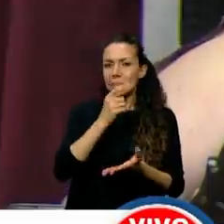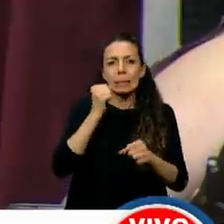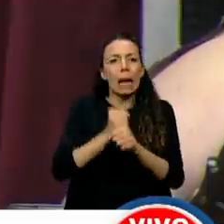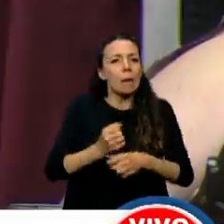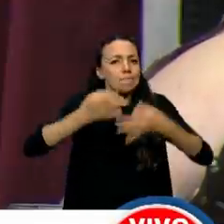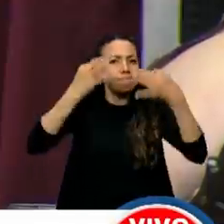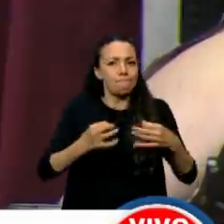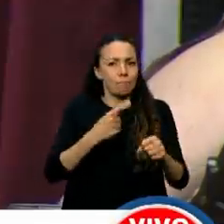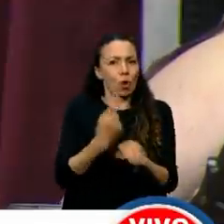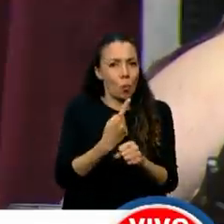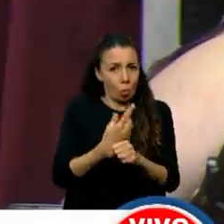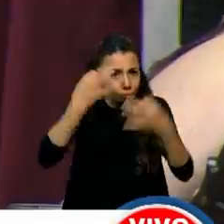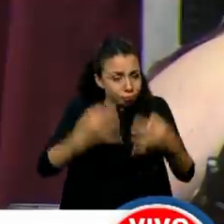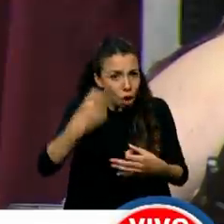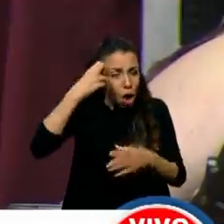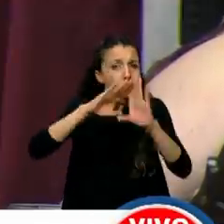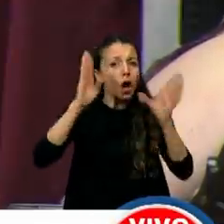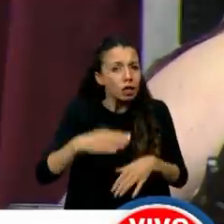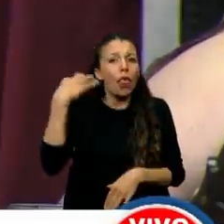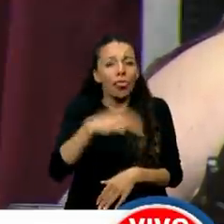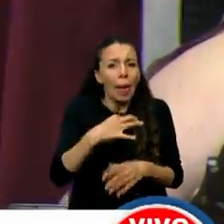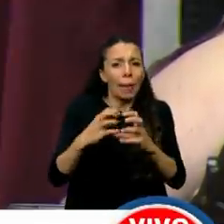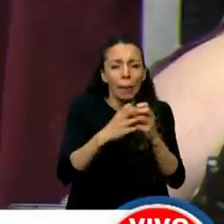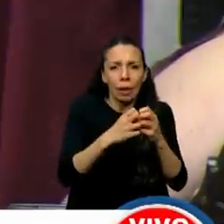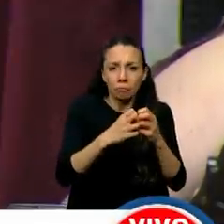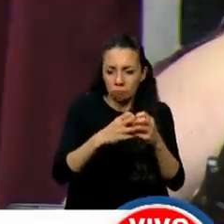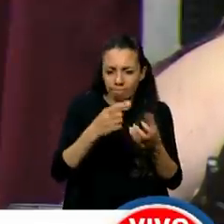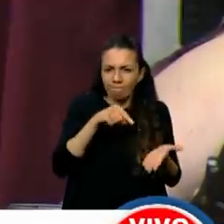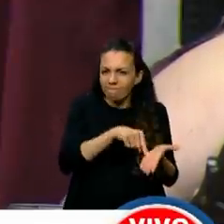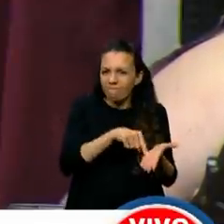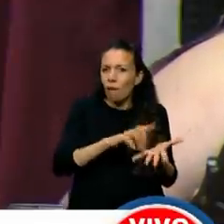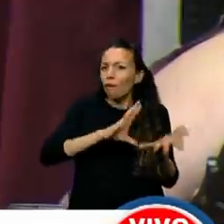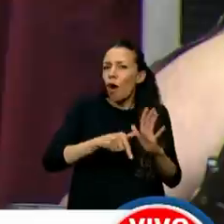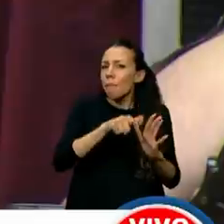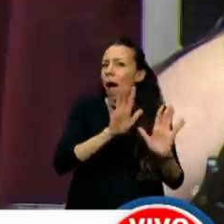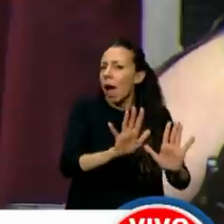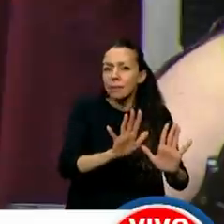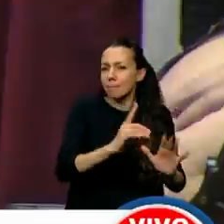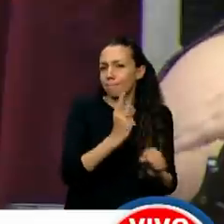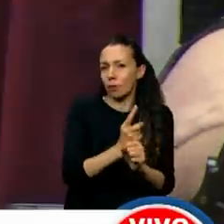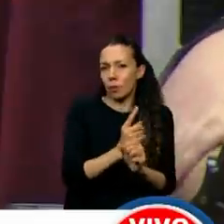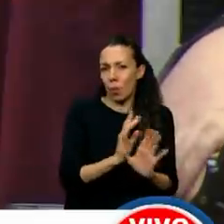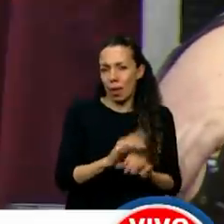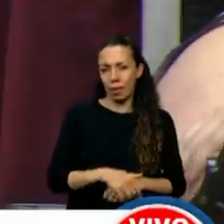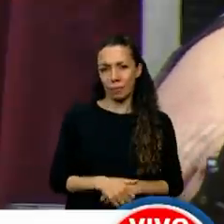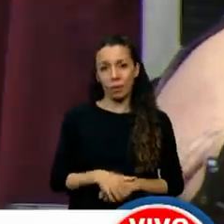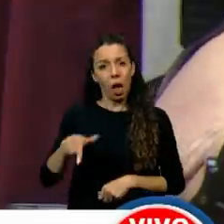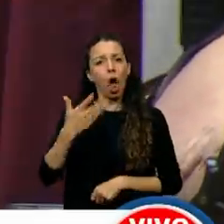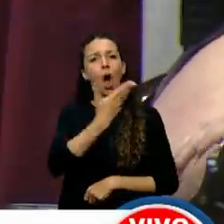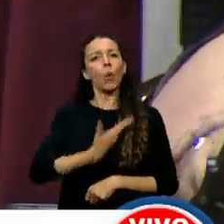congreso nacional dentro de la constitución el gobierno se está manejando como hacían los monarcas